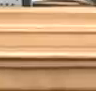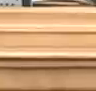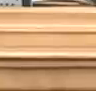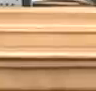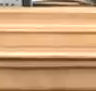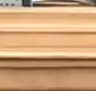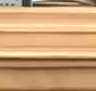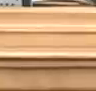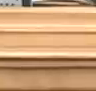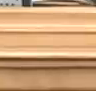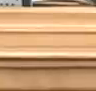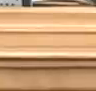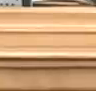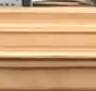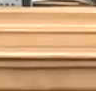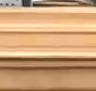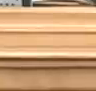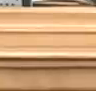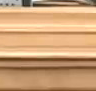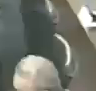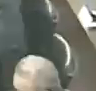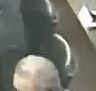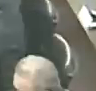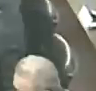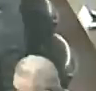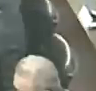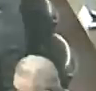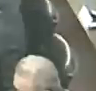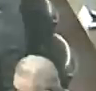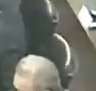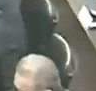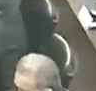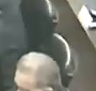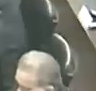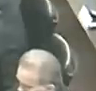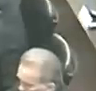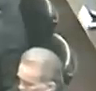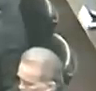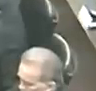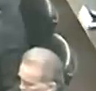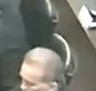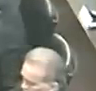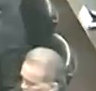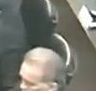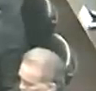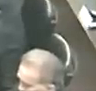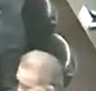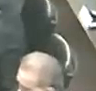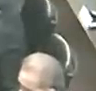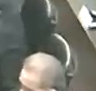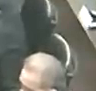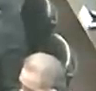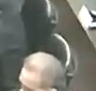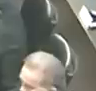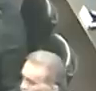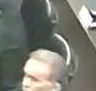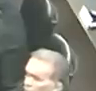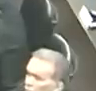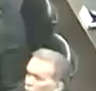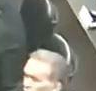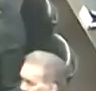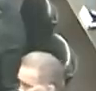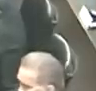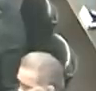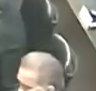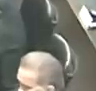Voy a dejar en el derecho de palabra al diputado Omar Ávila. Micrófono para el diputado, por favor. Sí, presidente,